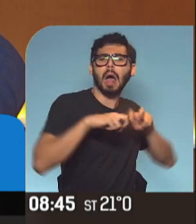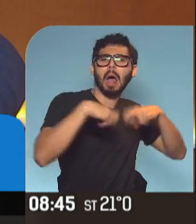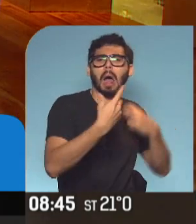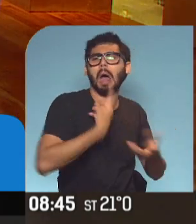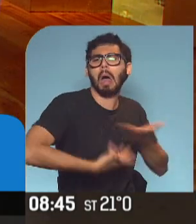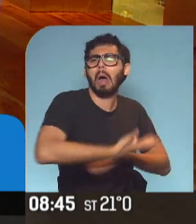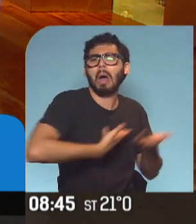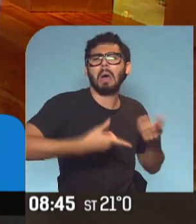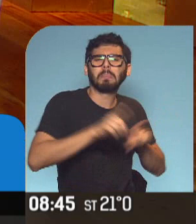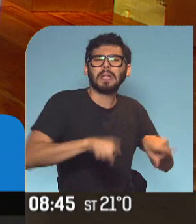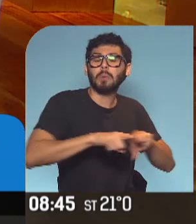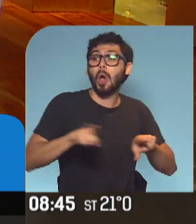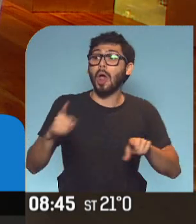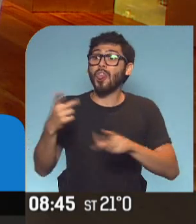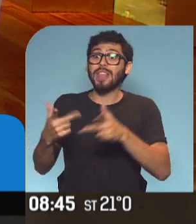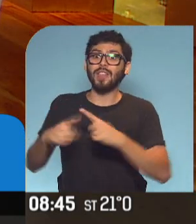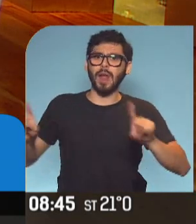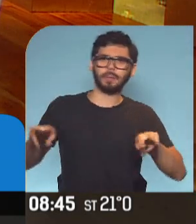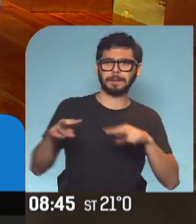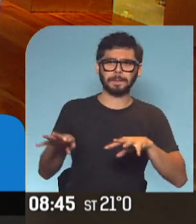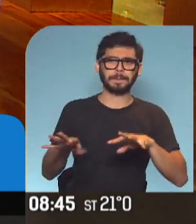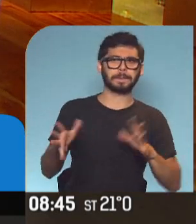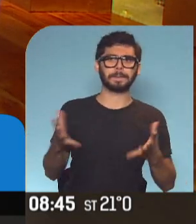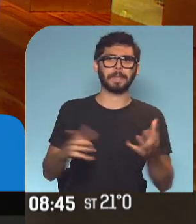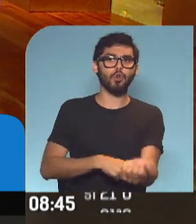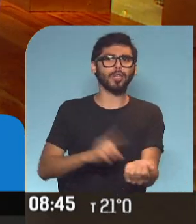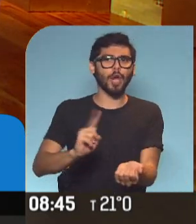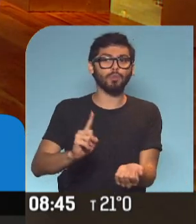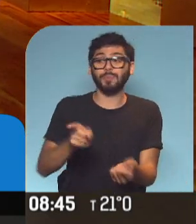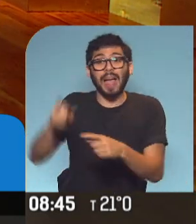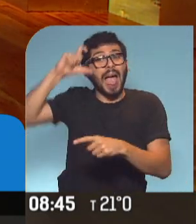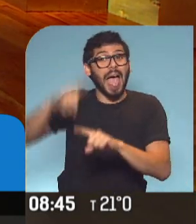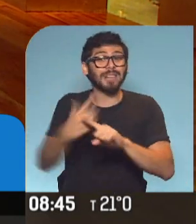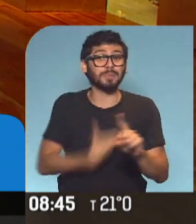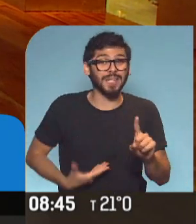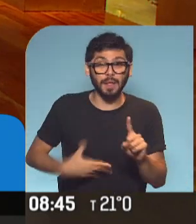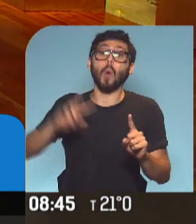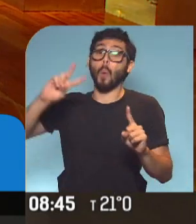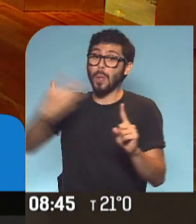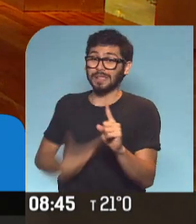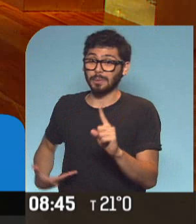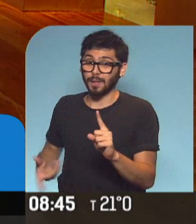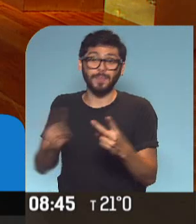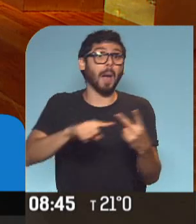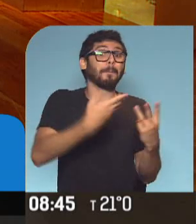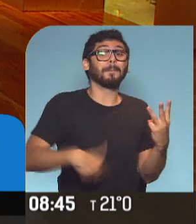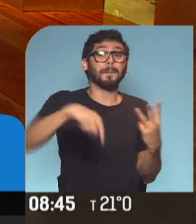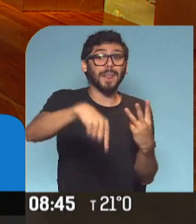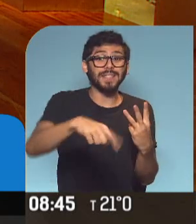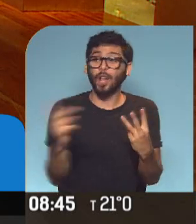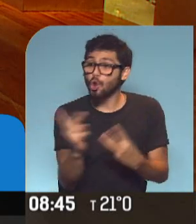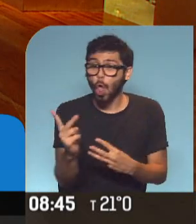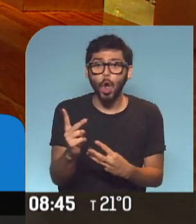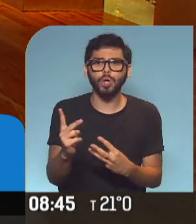y acá lo que tenés es una presidenta una vicepresidenta y ex presidenta también y un presidente de la nación que lo que tienen es